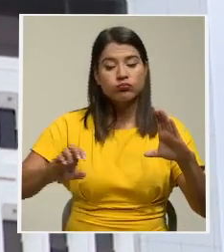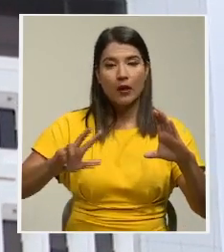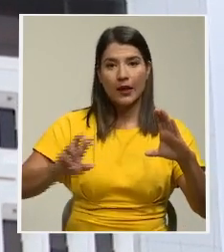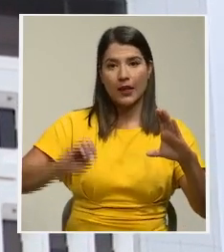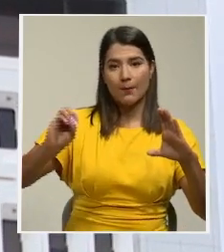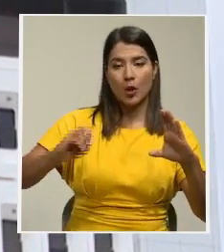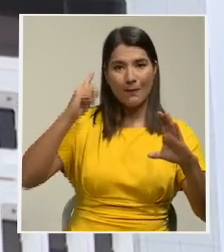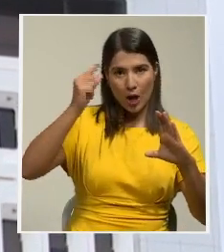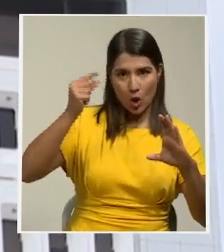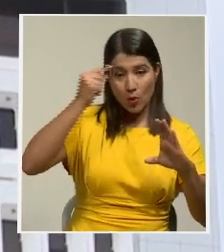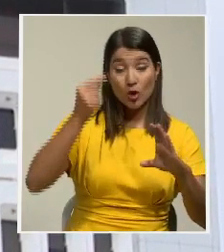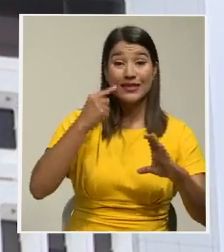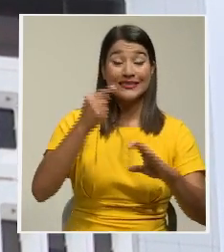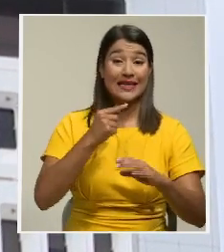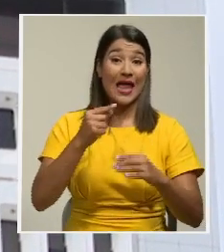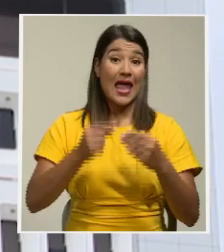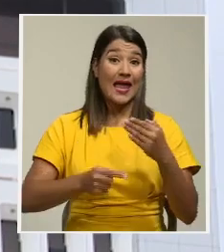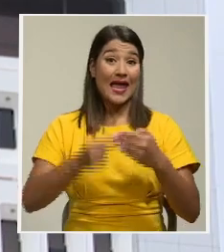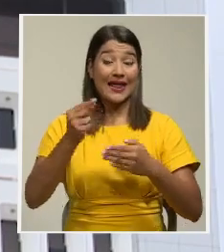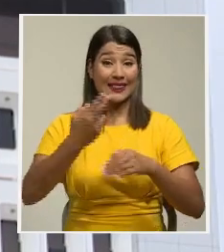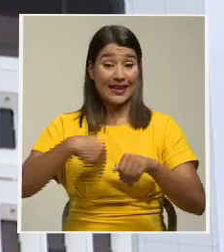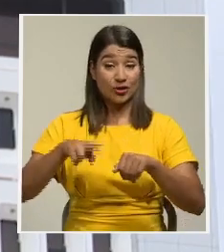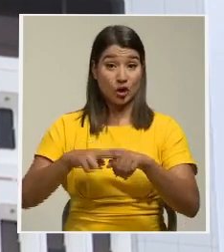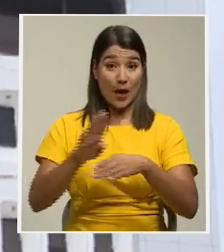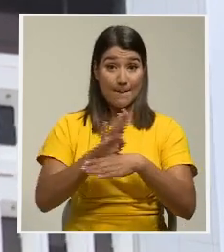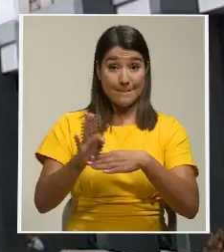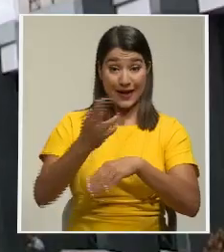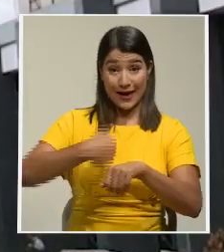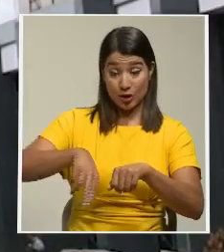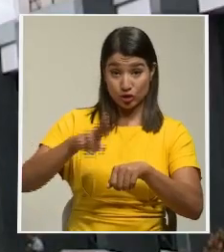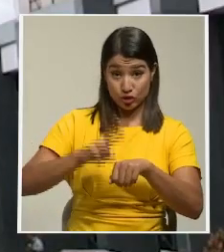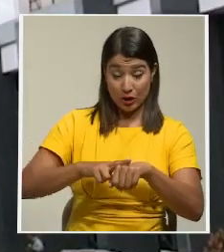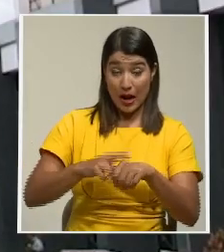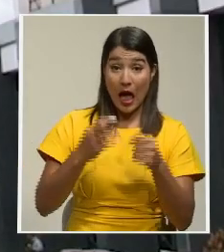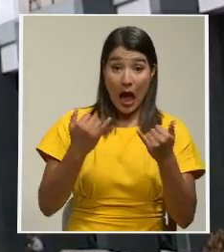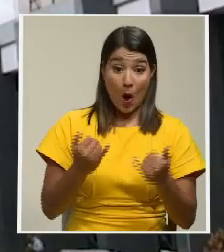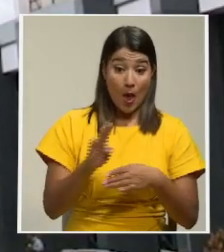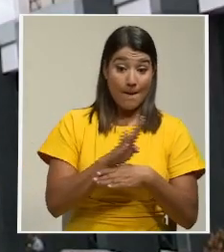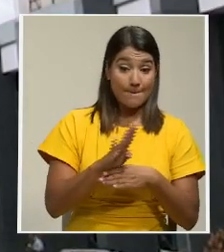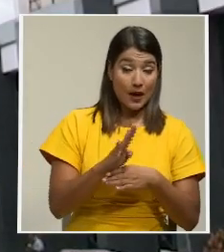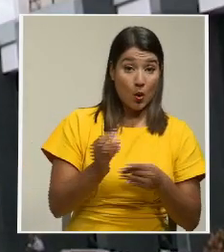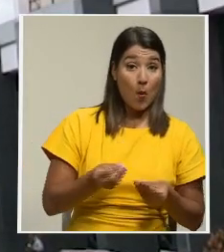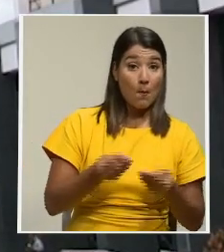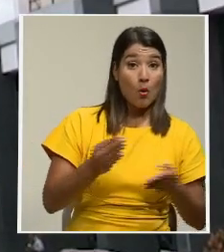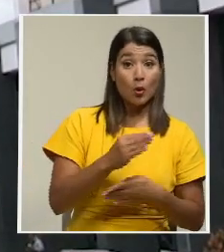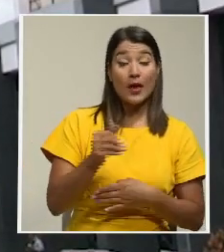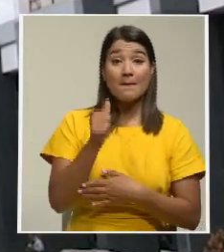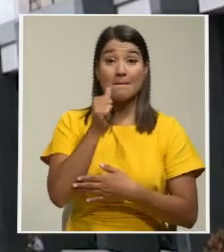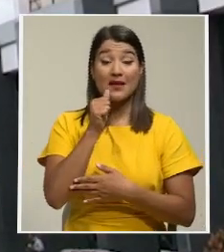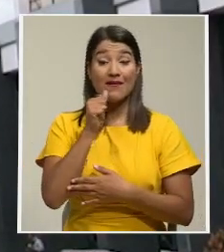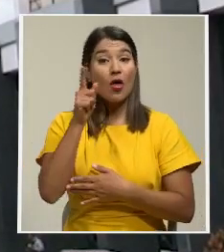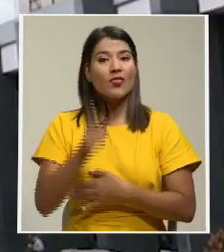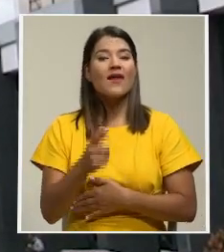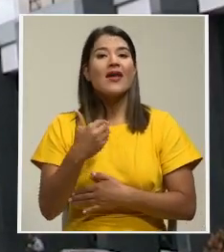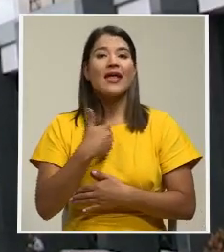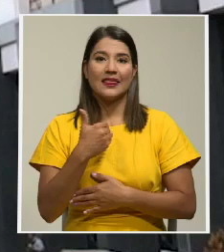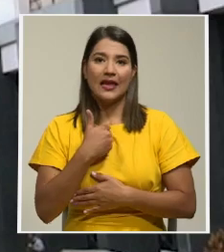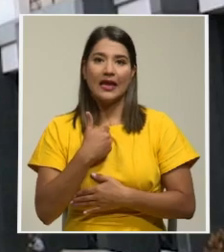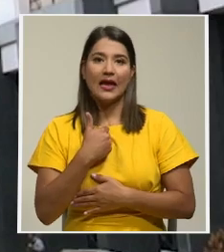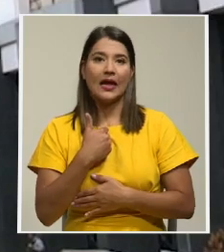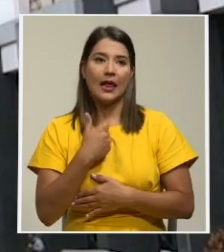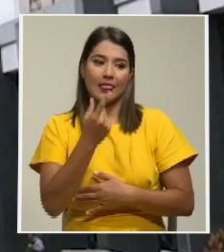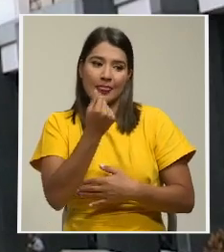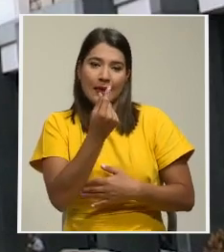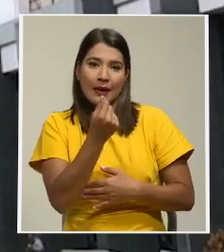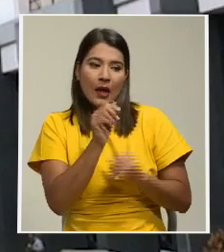del Banco Nacional, por disposiciones normativas vigentes, los bancos, tanto públicos como privados, deben tener cierto nivel de patrimonio